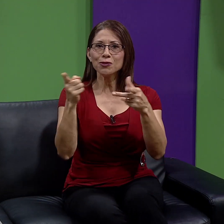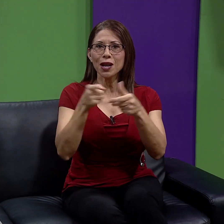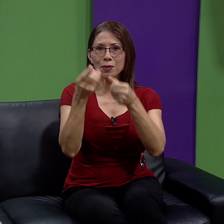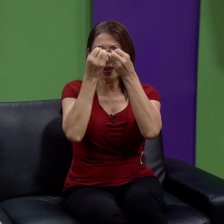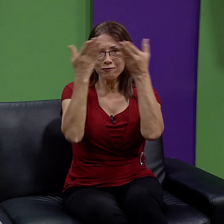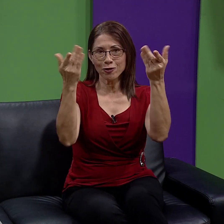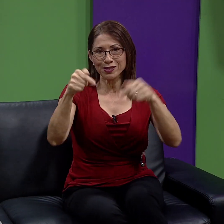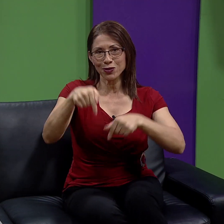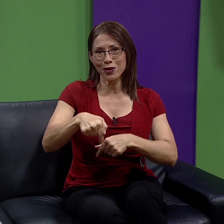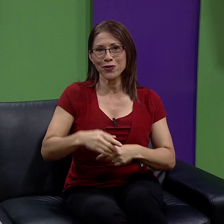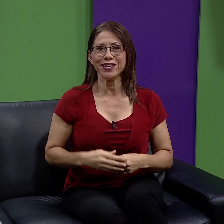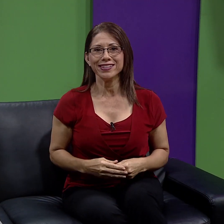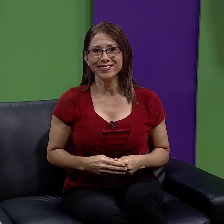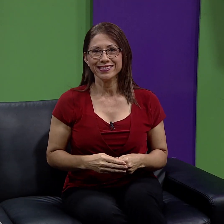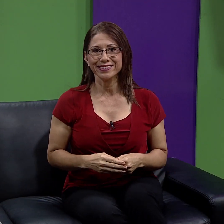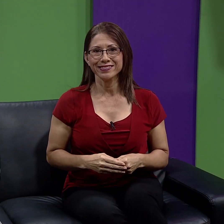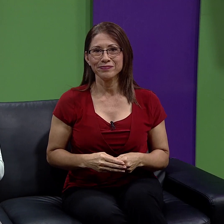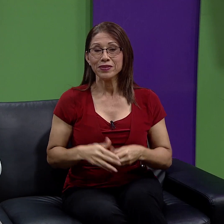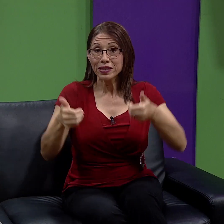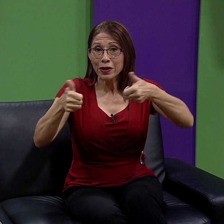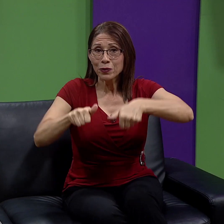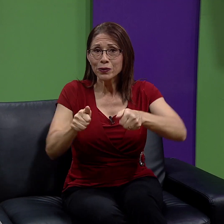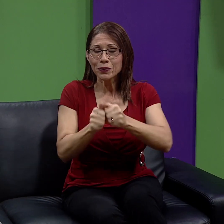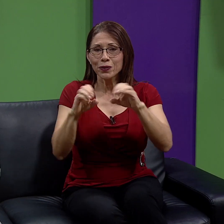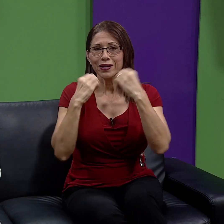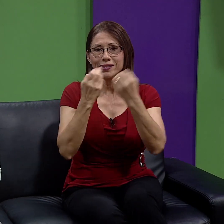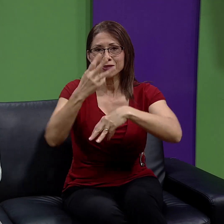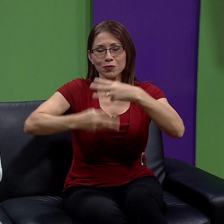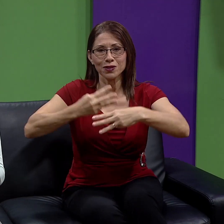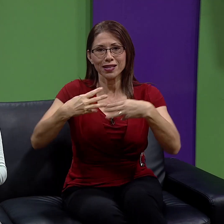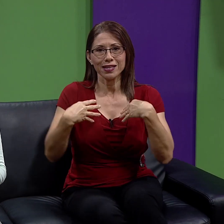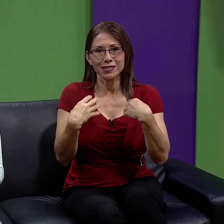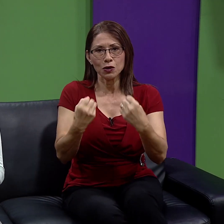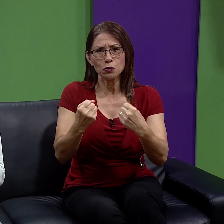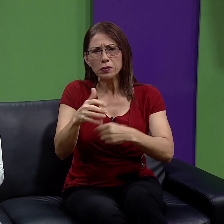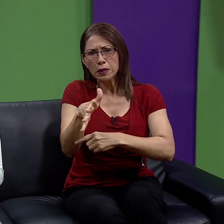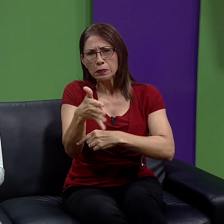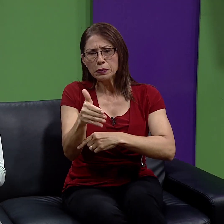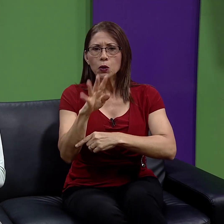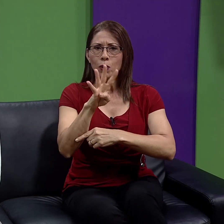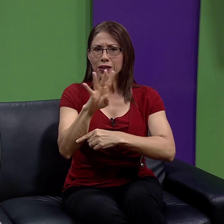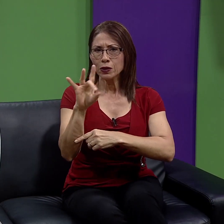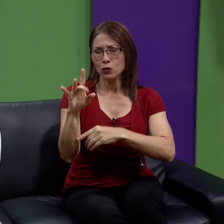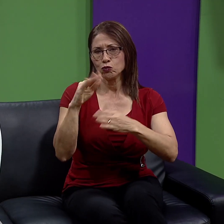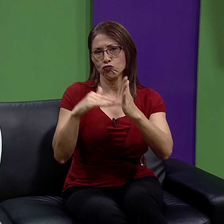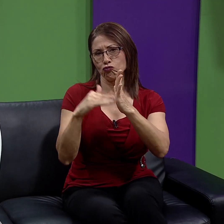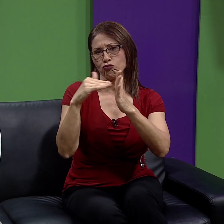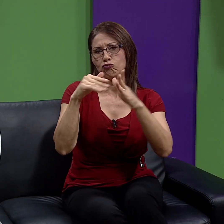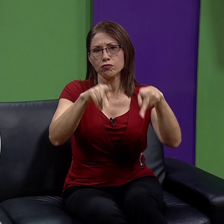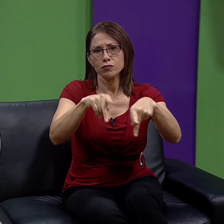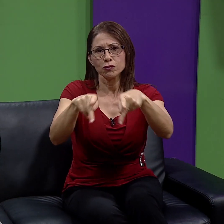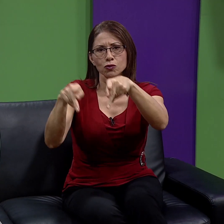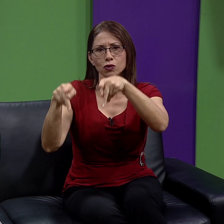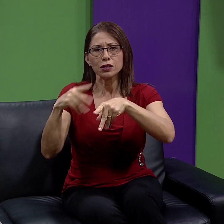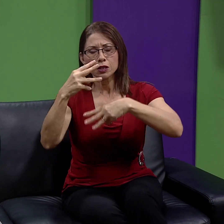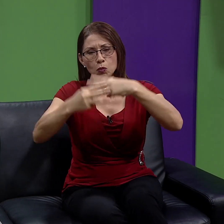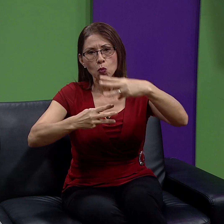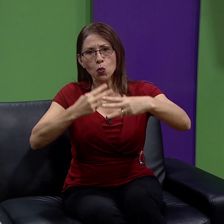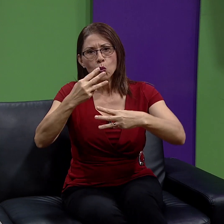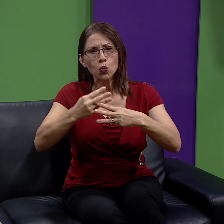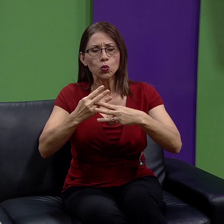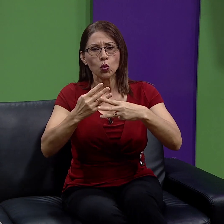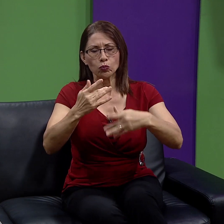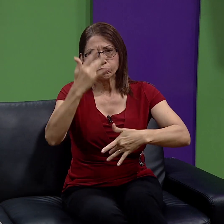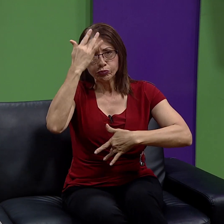Iniciamos la primera información de hoy. Según la Organización Mundial de la Salud, alrededor de 48 millones de personas en el